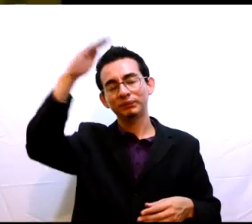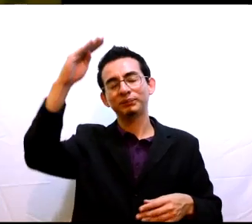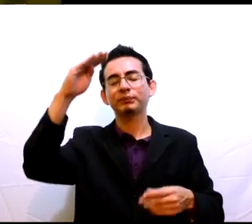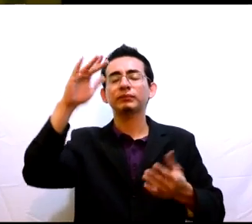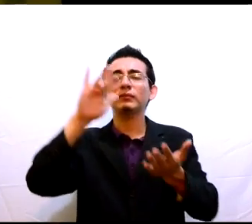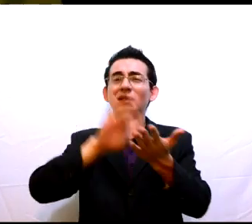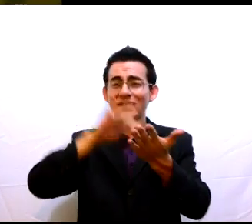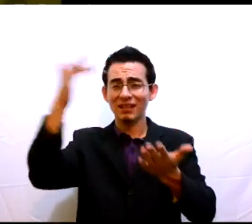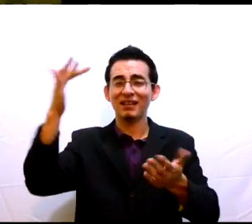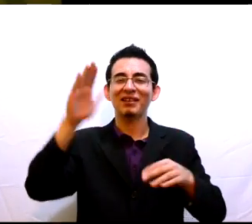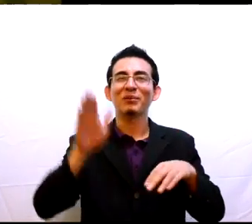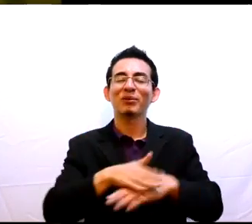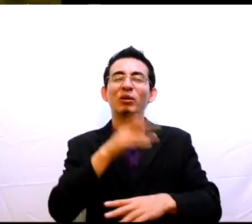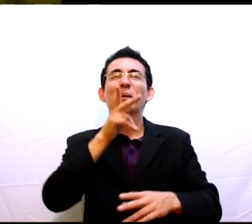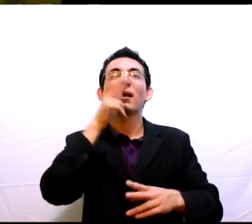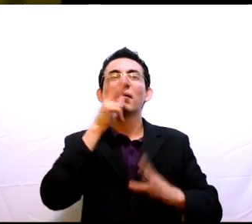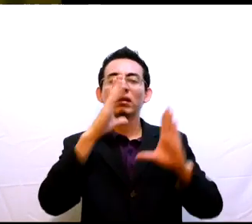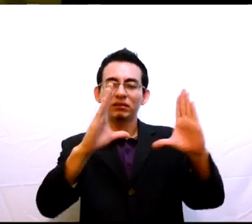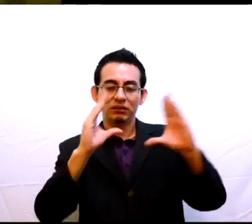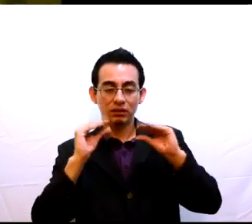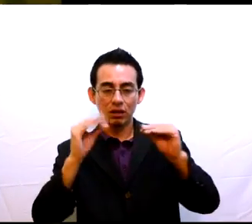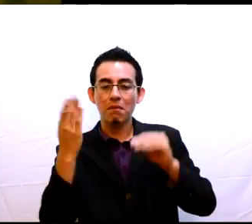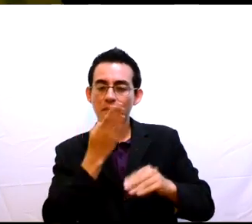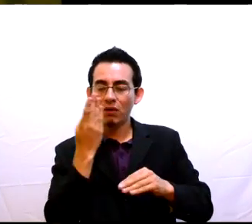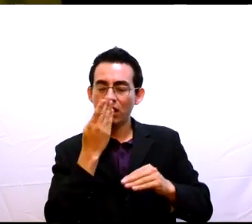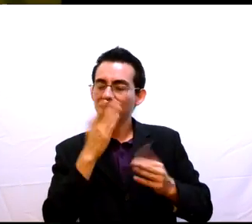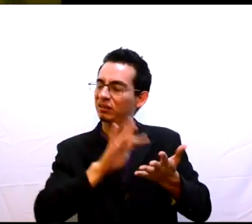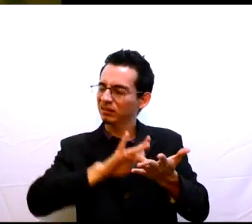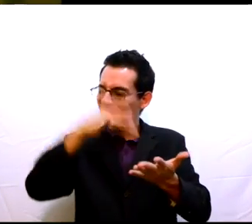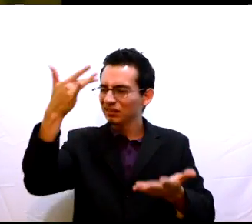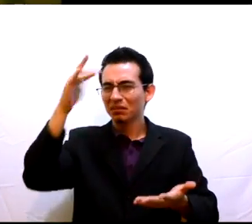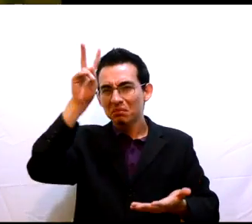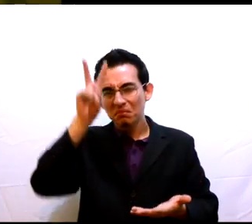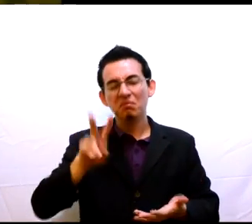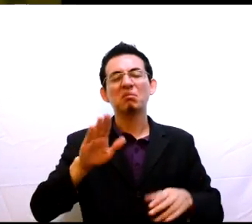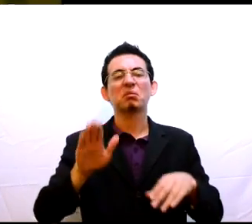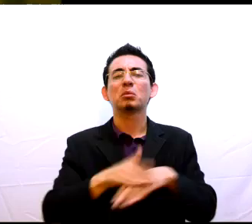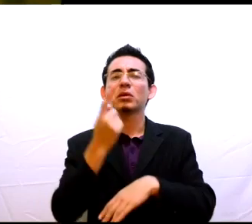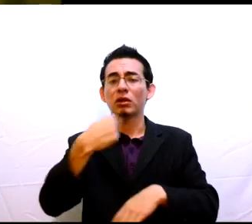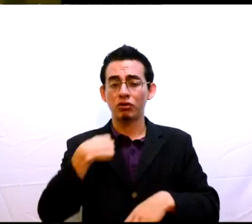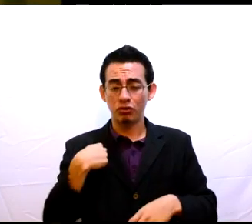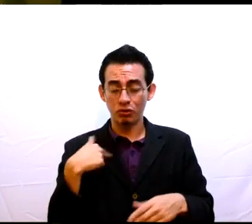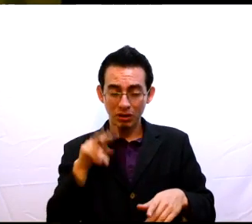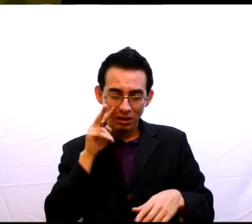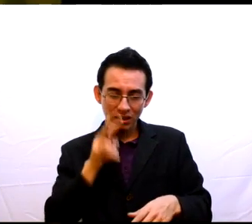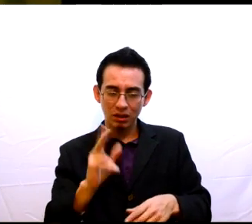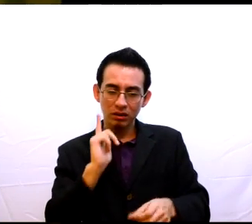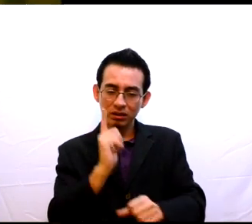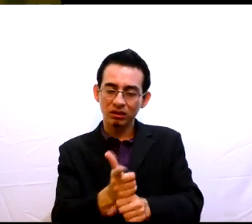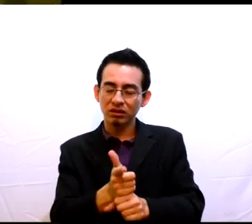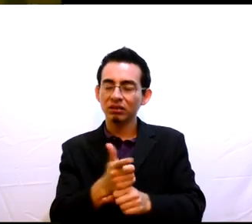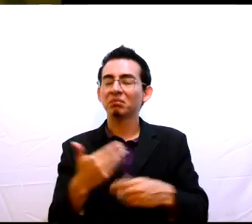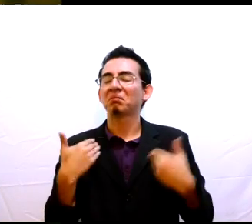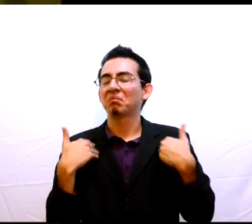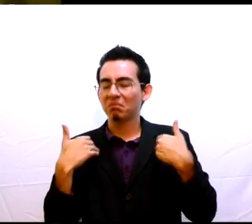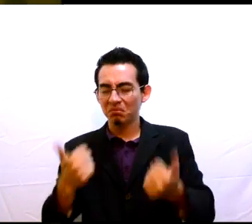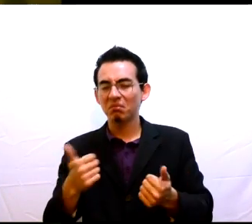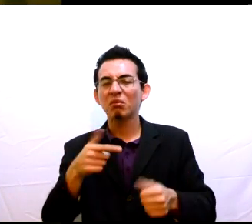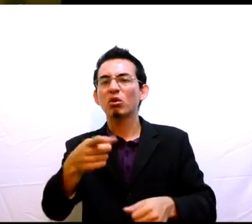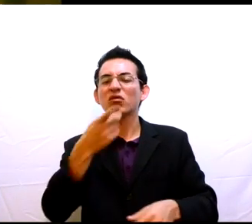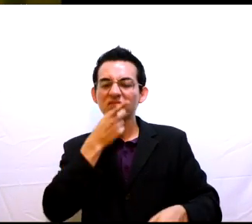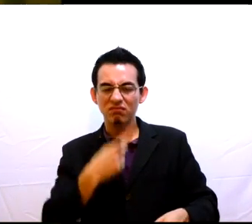por tu palabra le damos gracias porque en ella encontramos siempre la dirección la